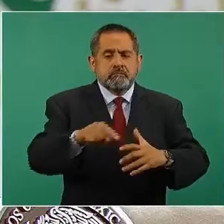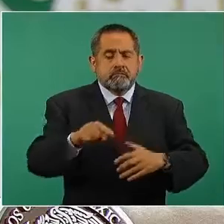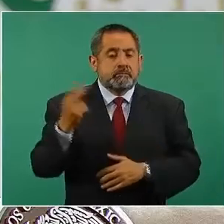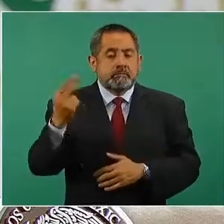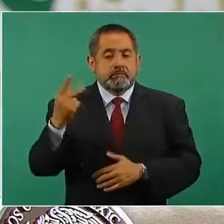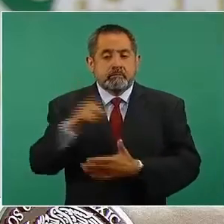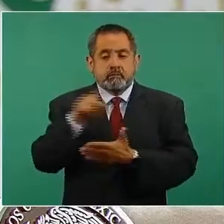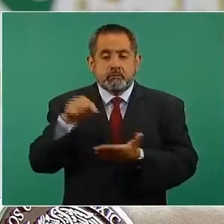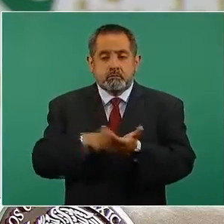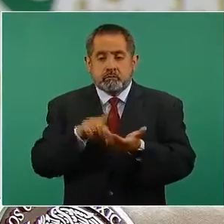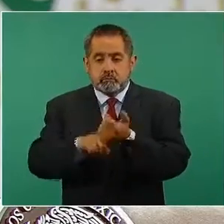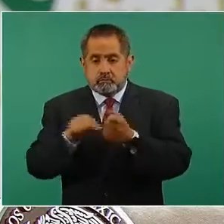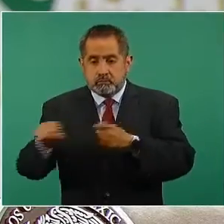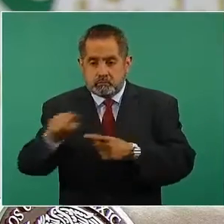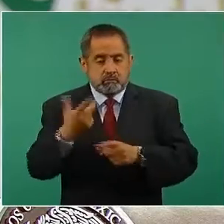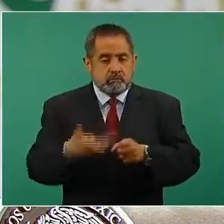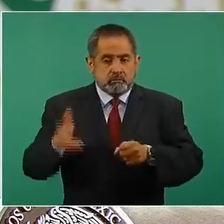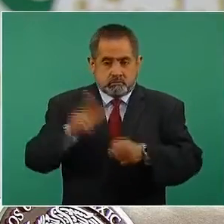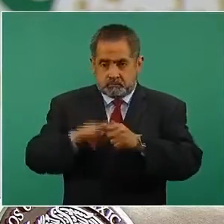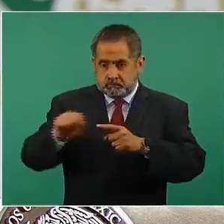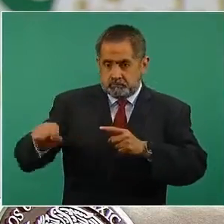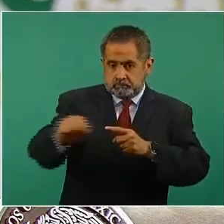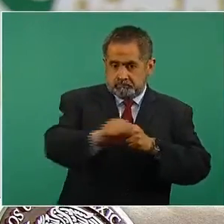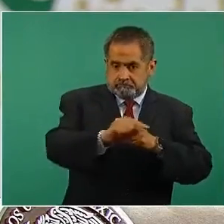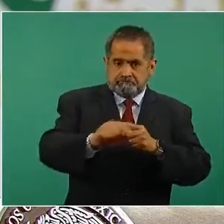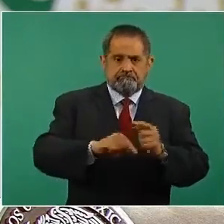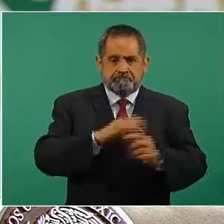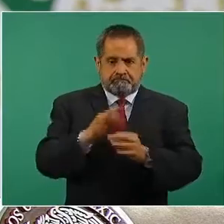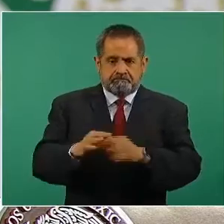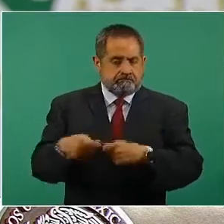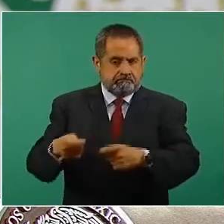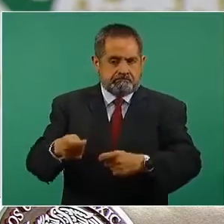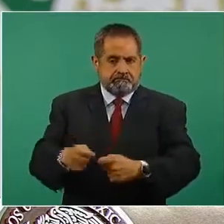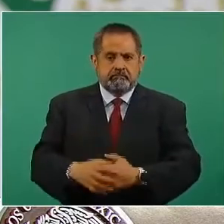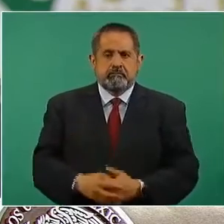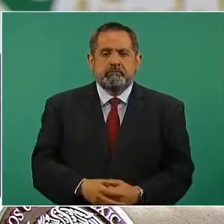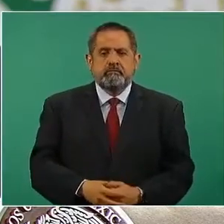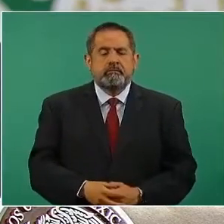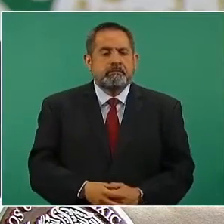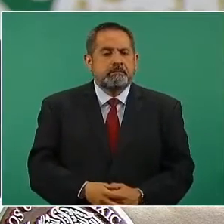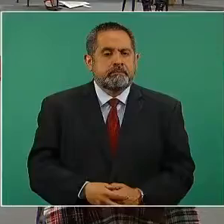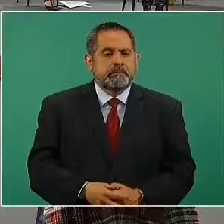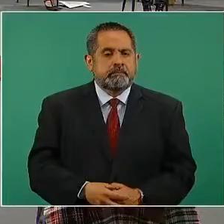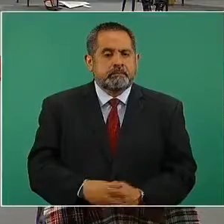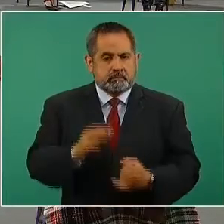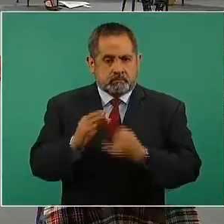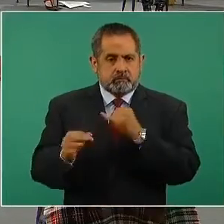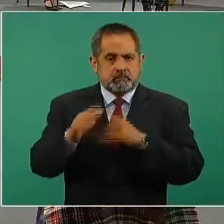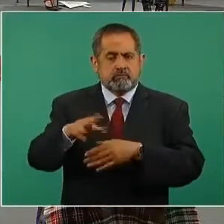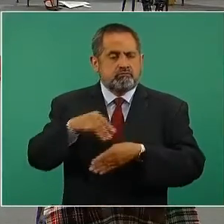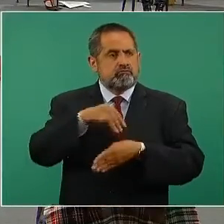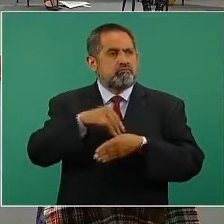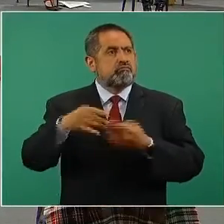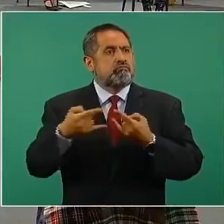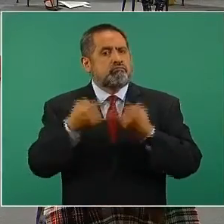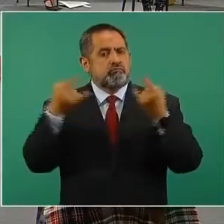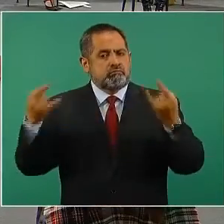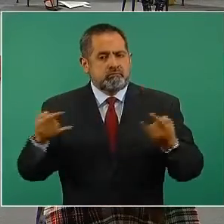centros y hospitales de salud. Y por último, en la parte de los monumentos